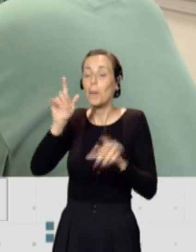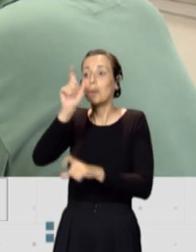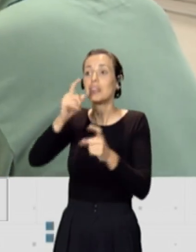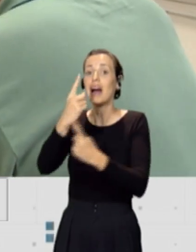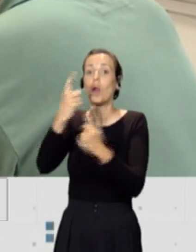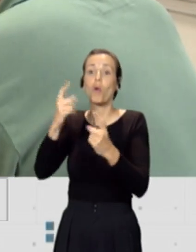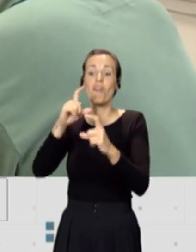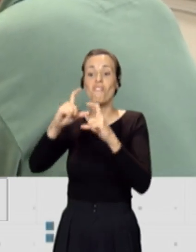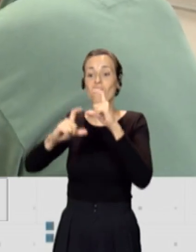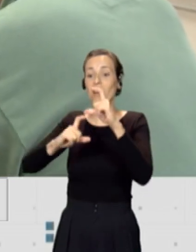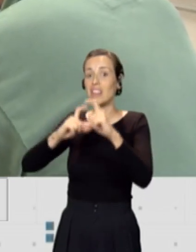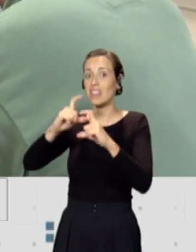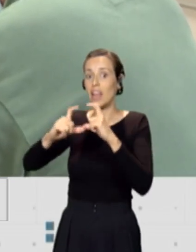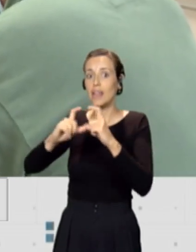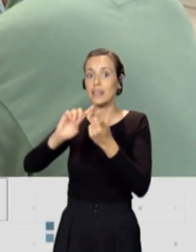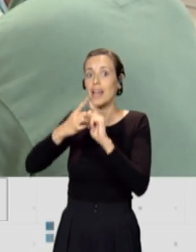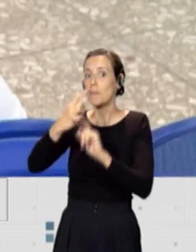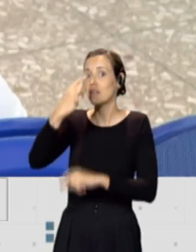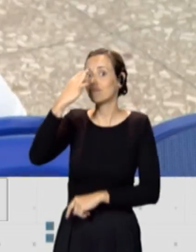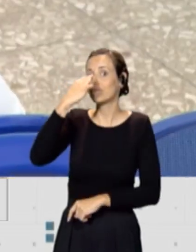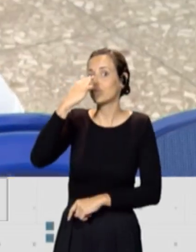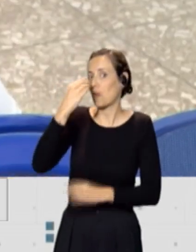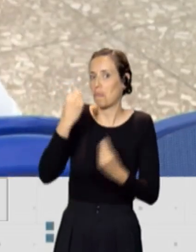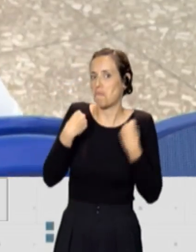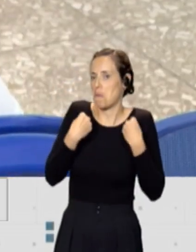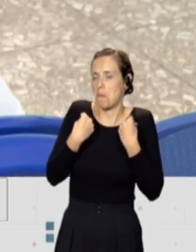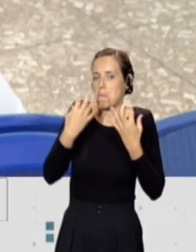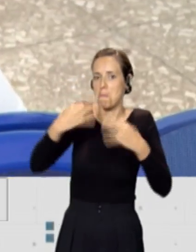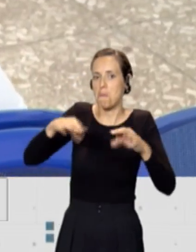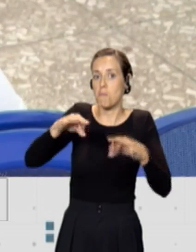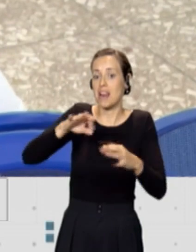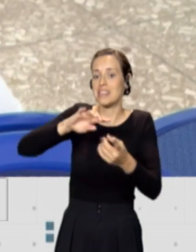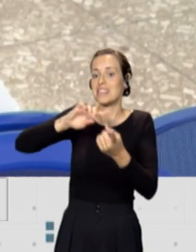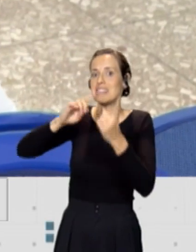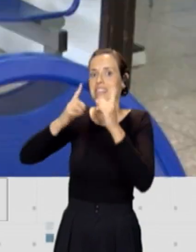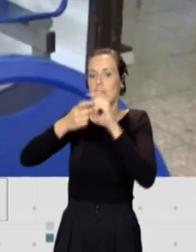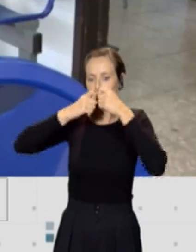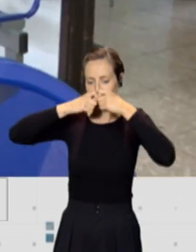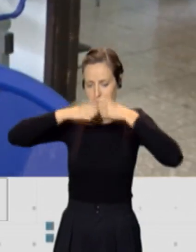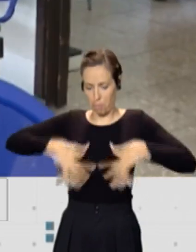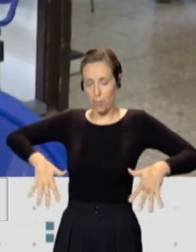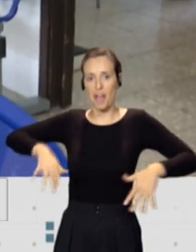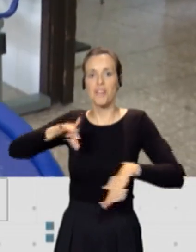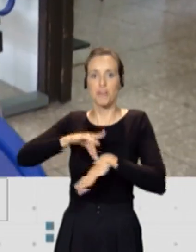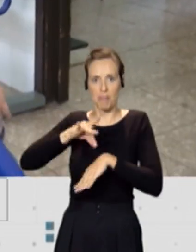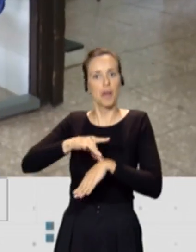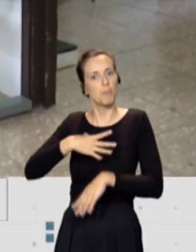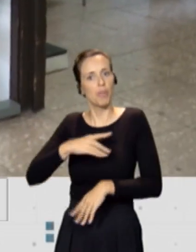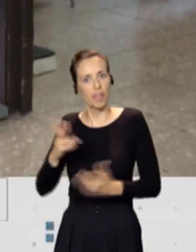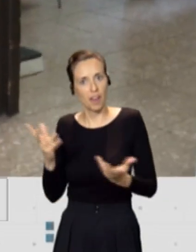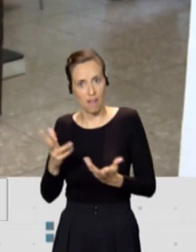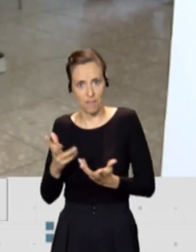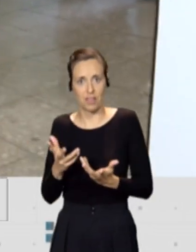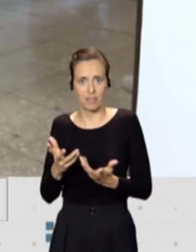este bichito, esta bacteria pasa de estar en la nasofaringe viviendo a producir una enfermedad que es potencialmente grave. Pues claro, el